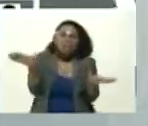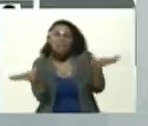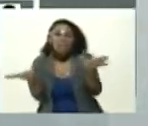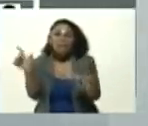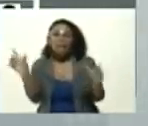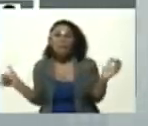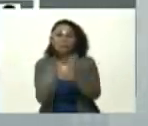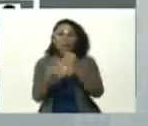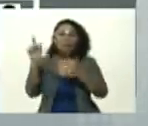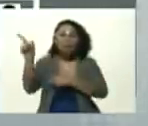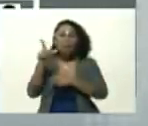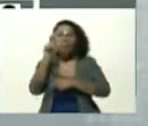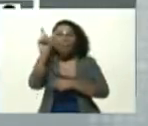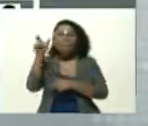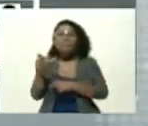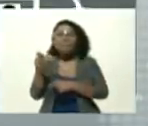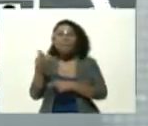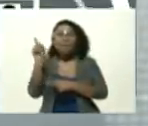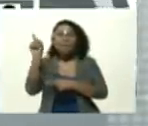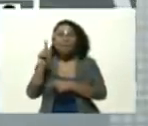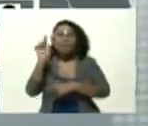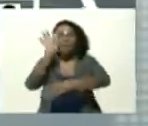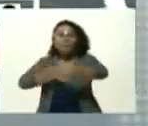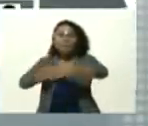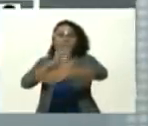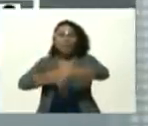en el sector Fernando Padilla de Barcelona.